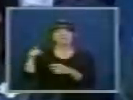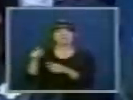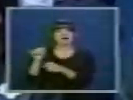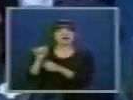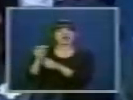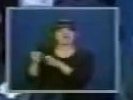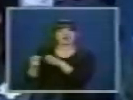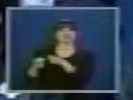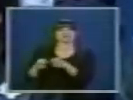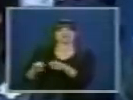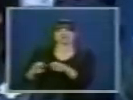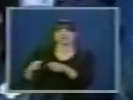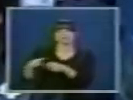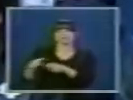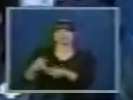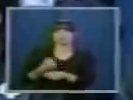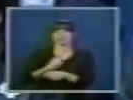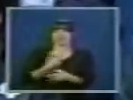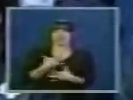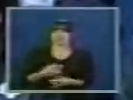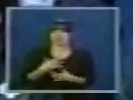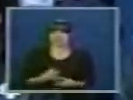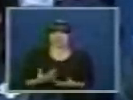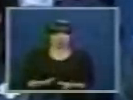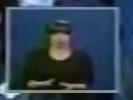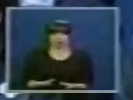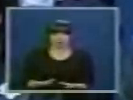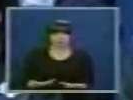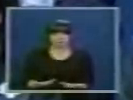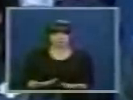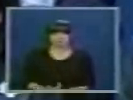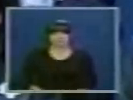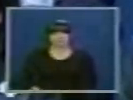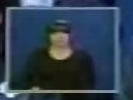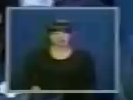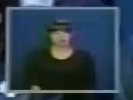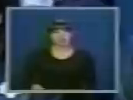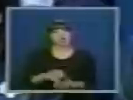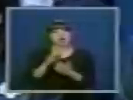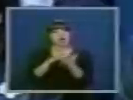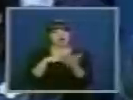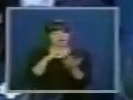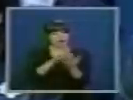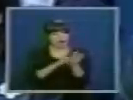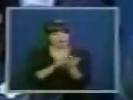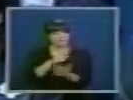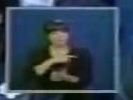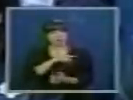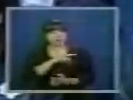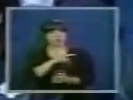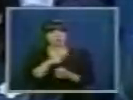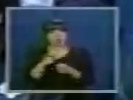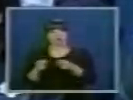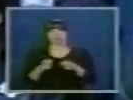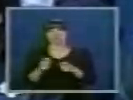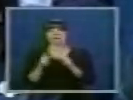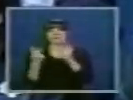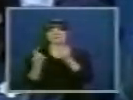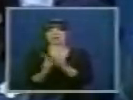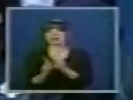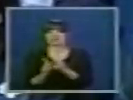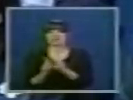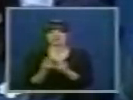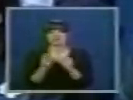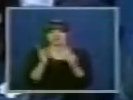someterlos a sus más mezquinos intereses. Los cálculos personales y las apuestas partidistas no